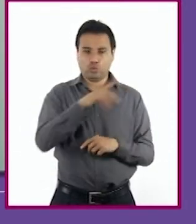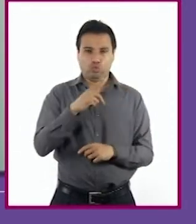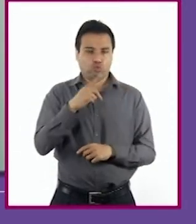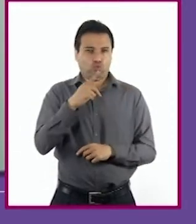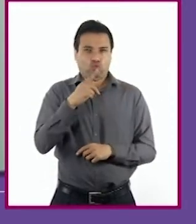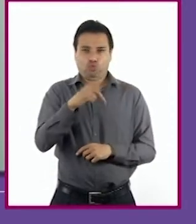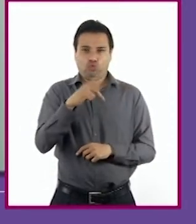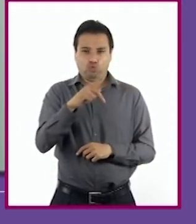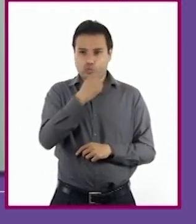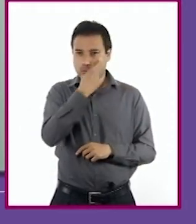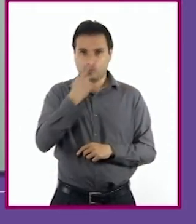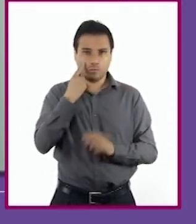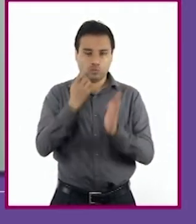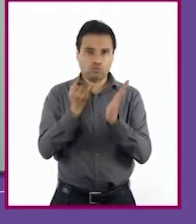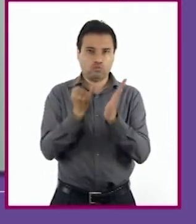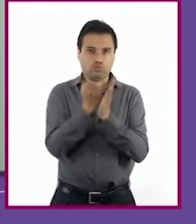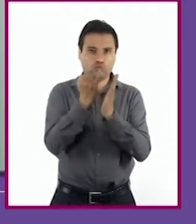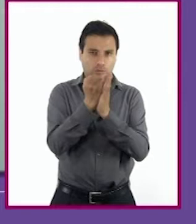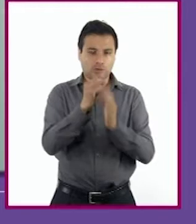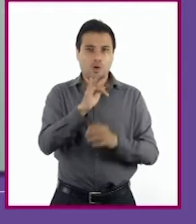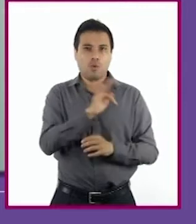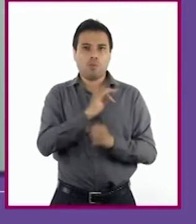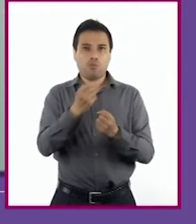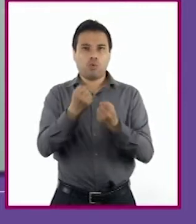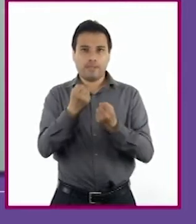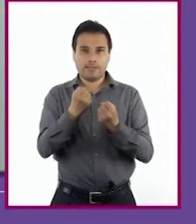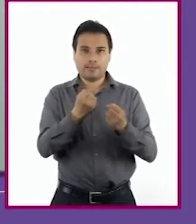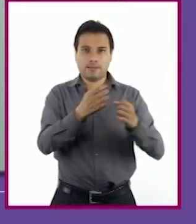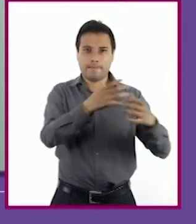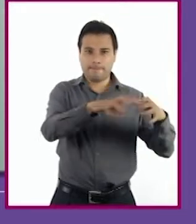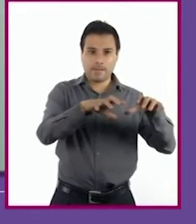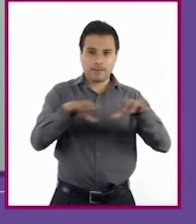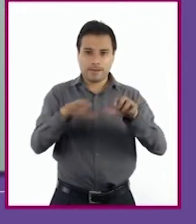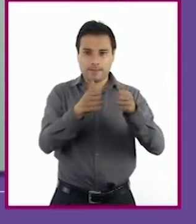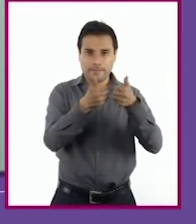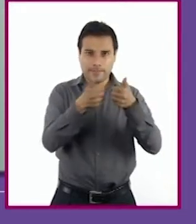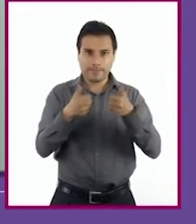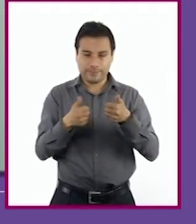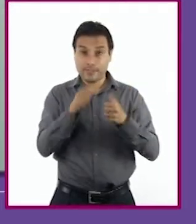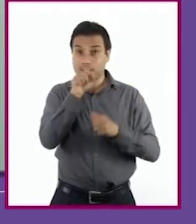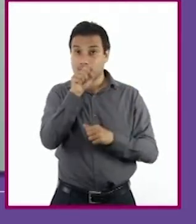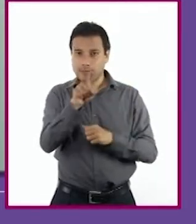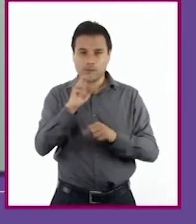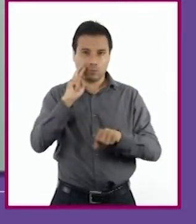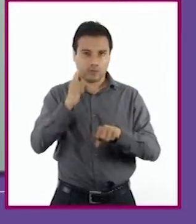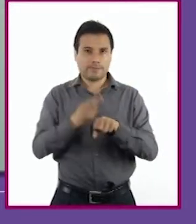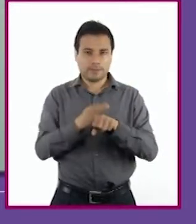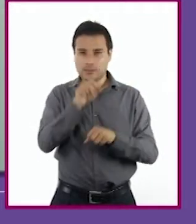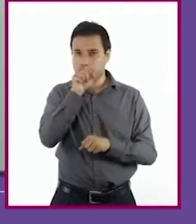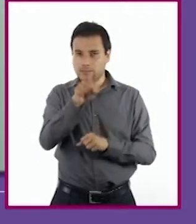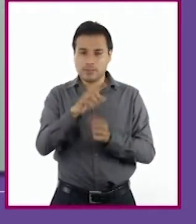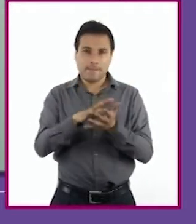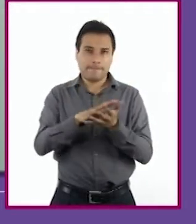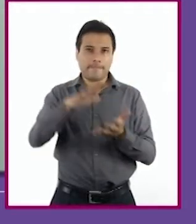la división de poderes, la representación y la corresponsabilidad y el principio de mayoría.